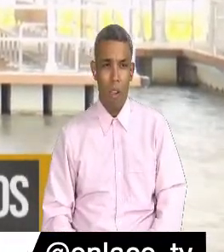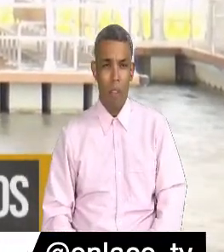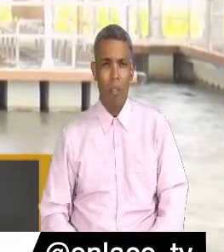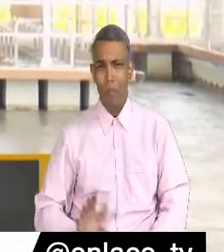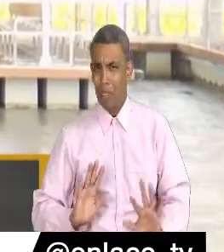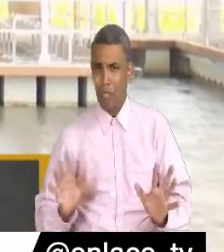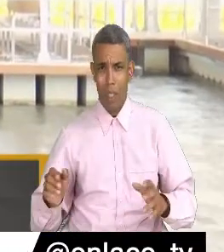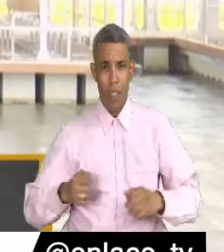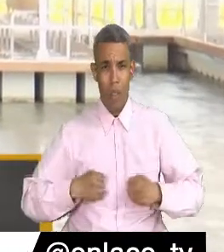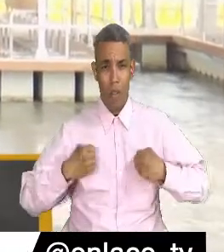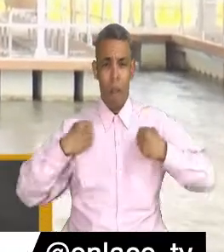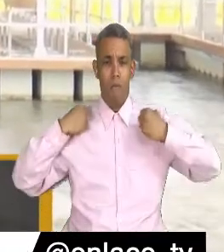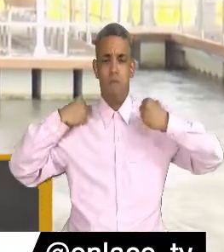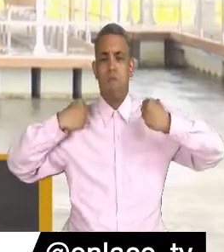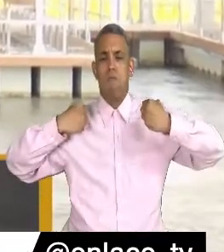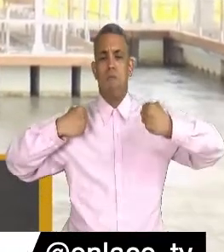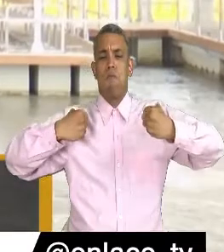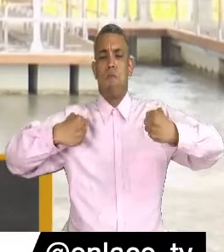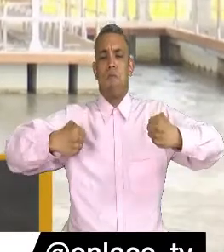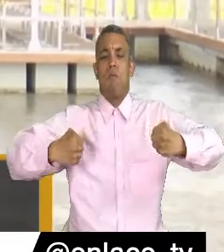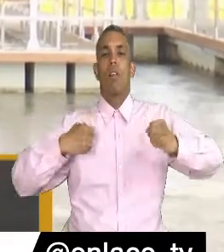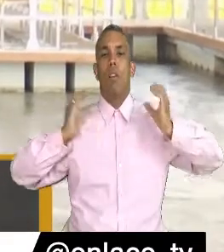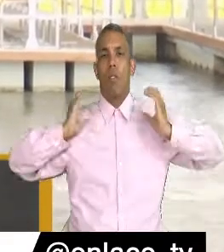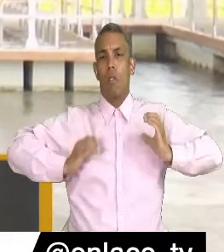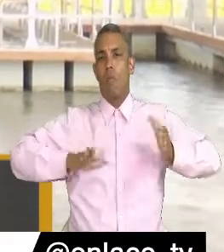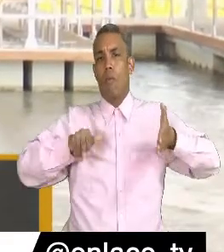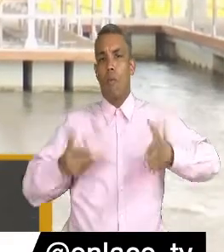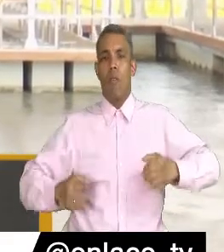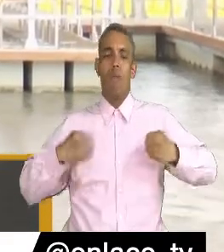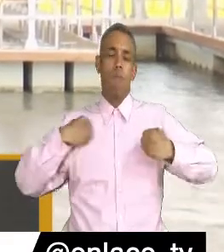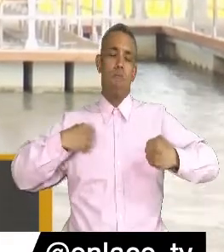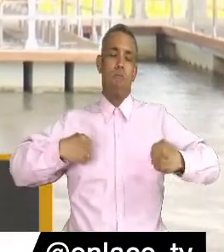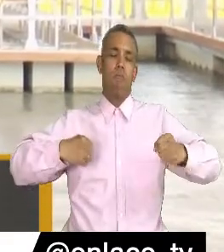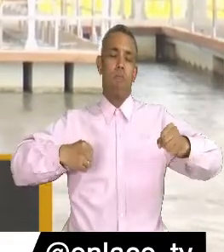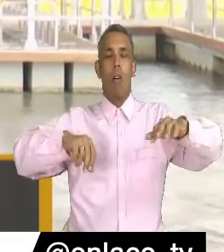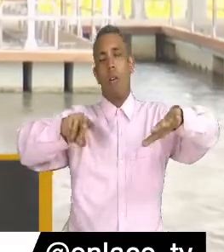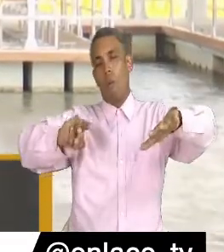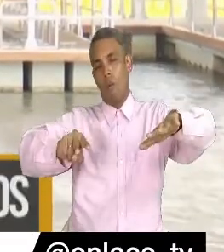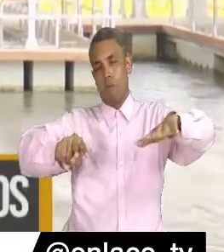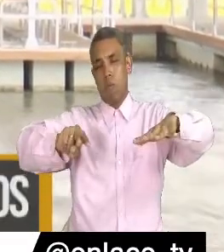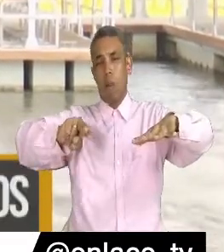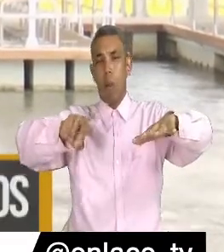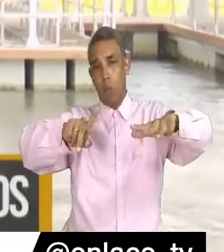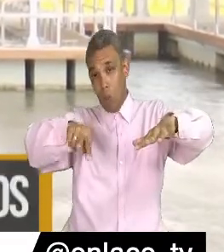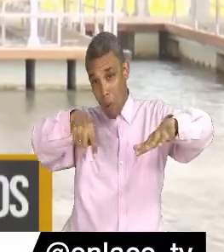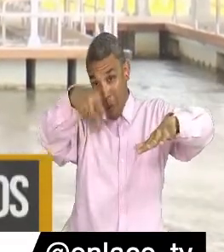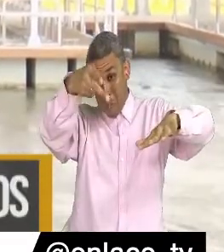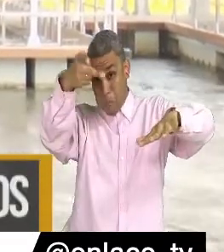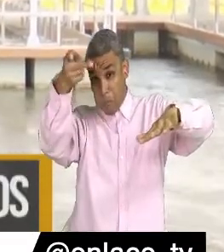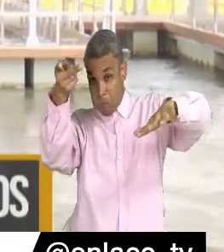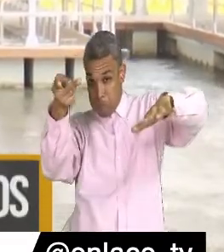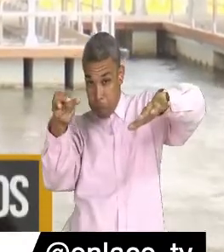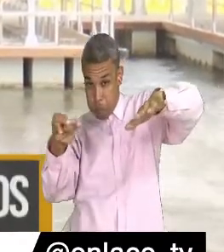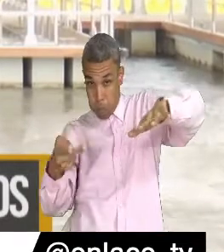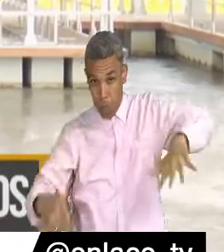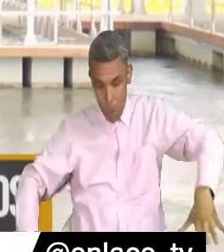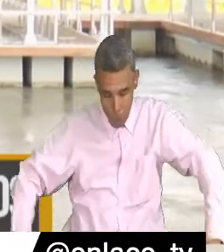¿sí? Ellos están soplados. El primero lo encontramos boca abajo, el detenido una palizada. Ambos están así,